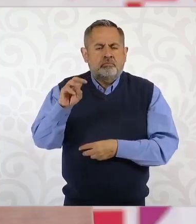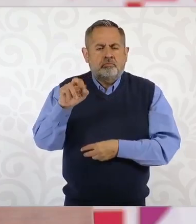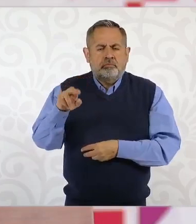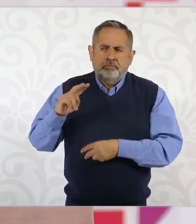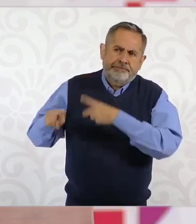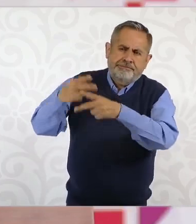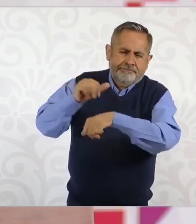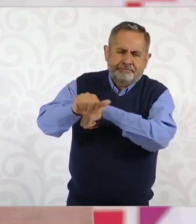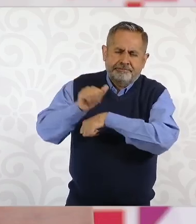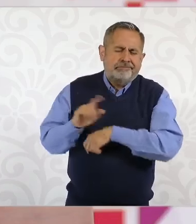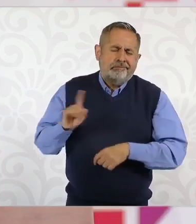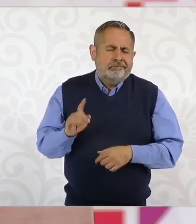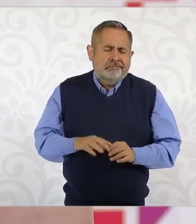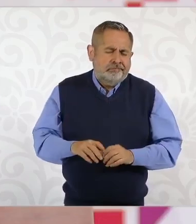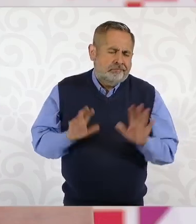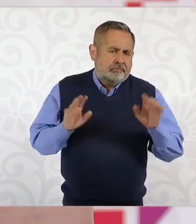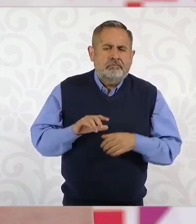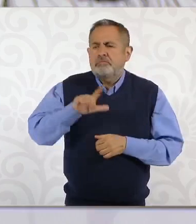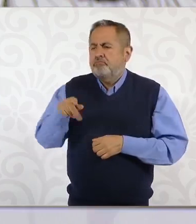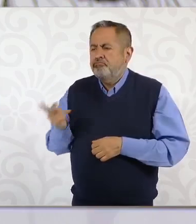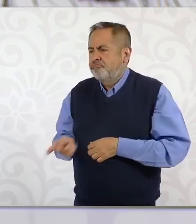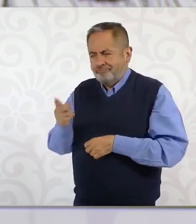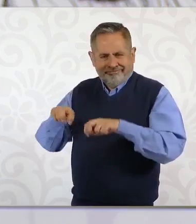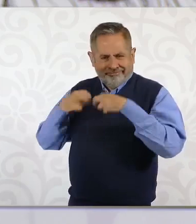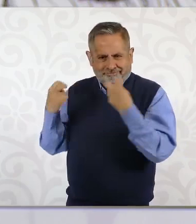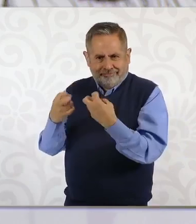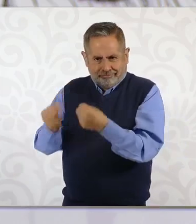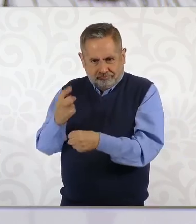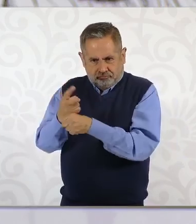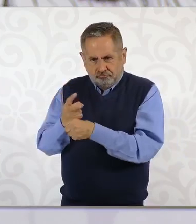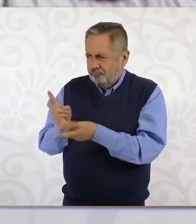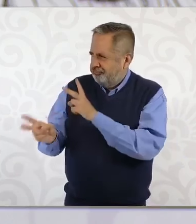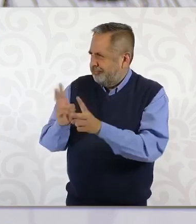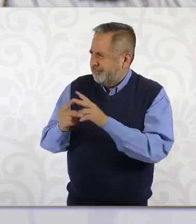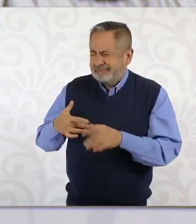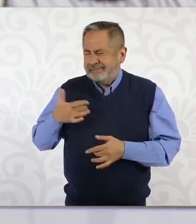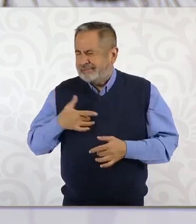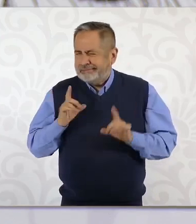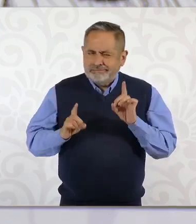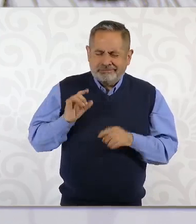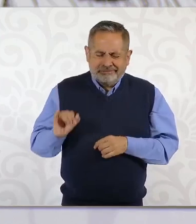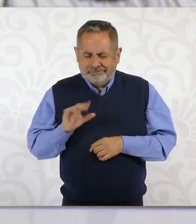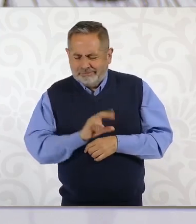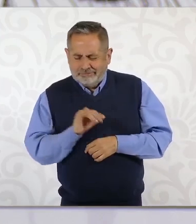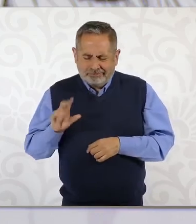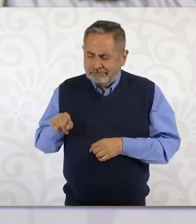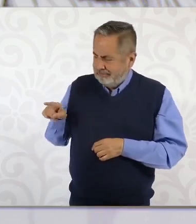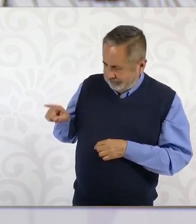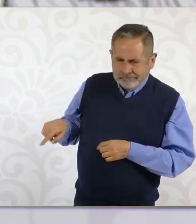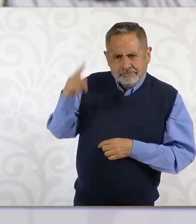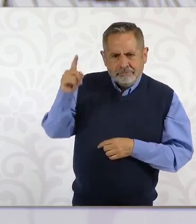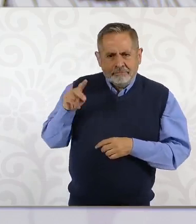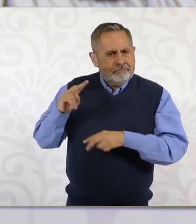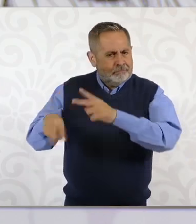esto ya lo había platicado, y les dije a todos, a ver qué opinan, porque me quedaba duda de si valdría la pena